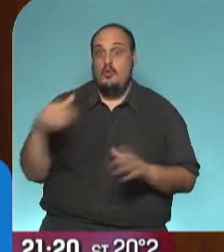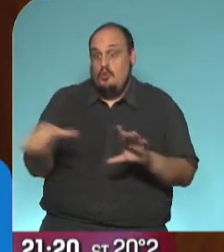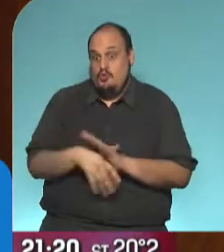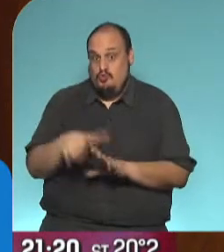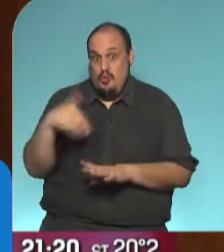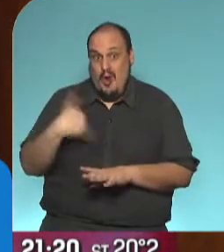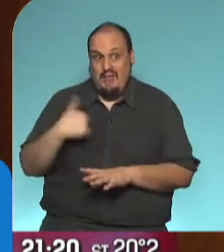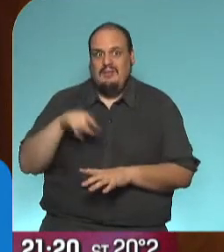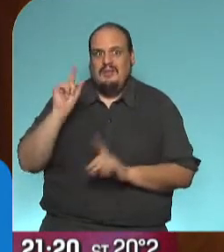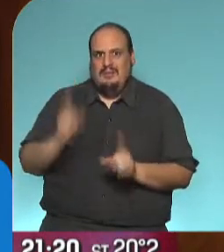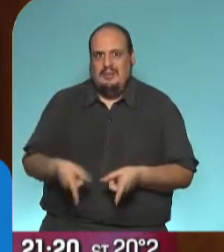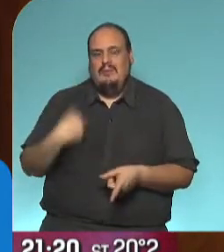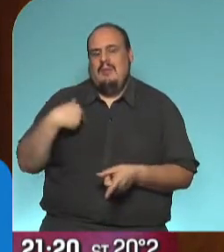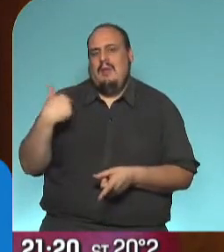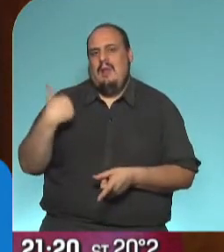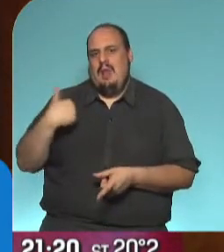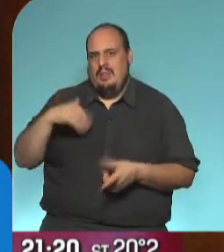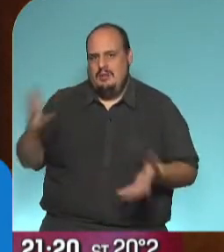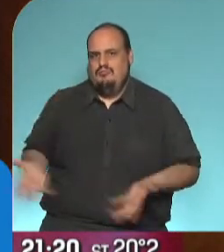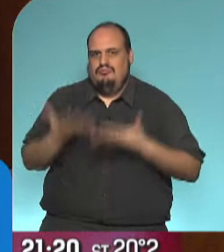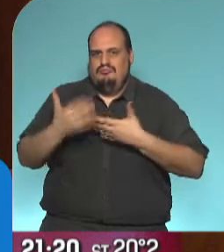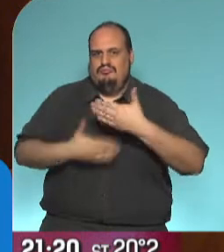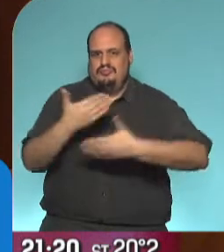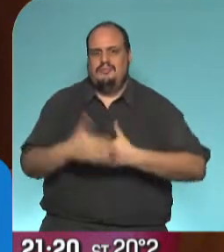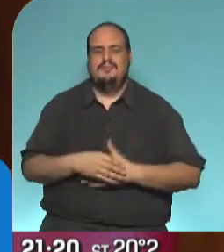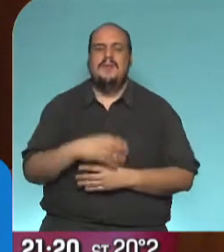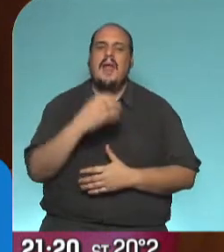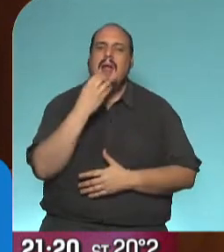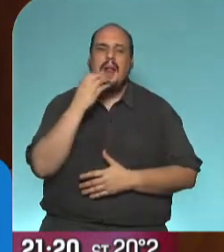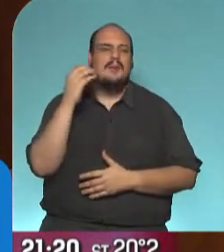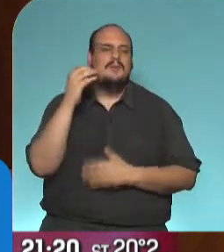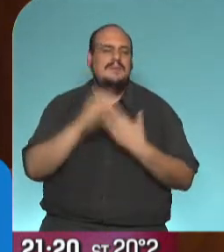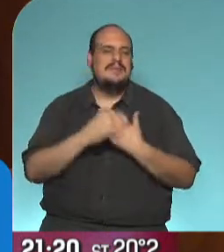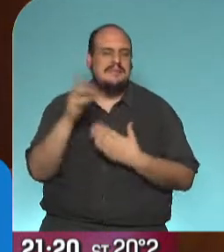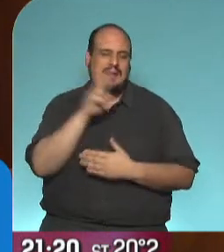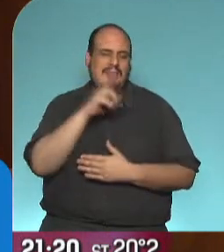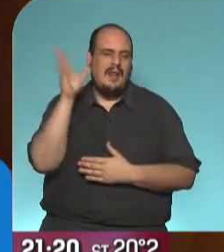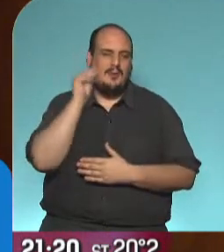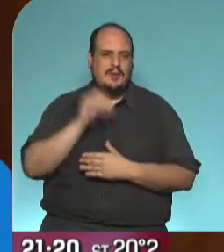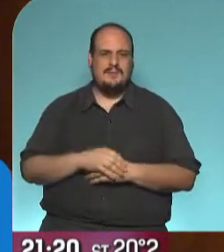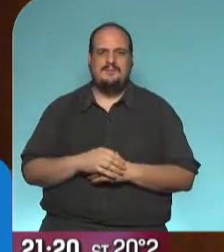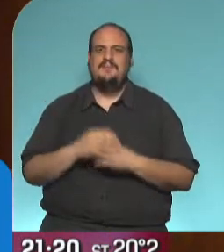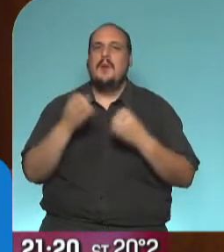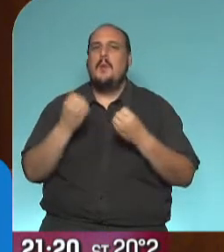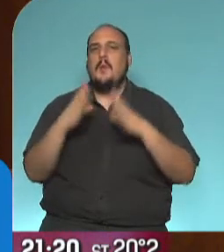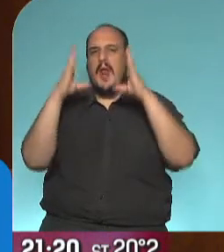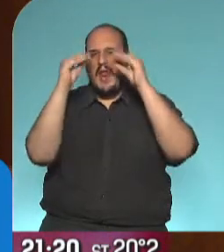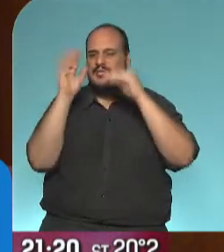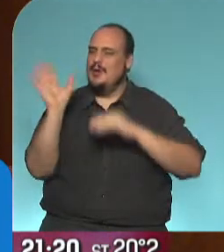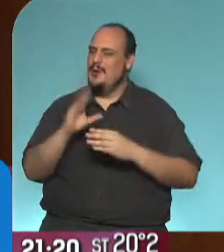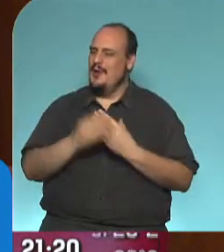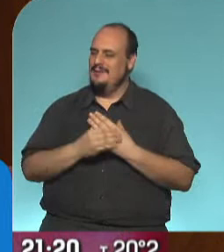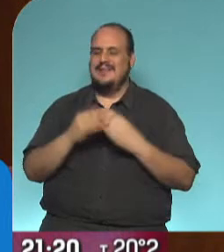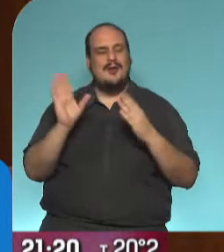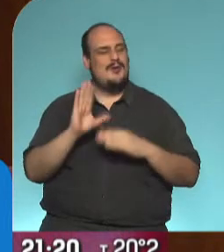empieza a poner de pie. Ariel, la ministra te está escuchando. Gracias, Gabriel. Ministra, buenas noches. Hoy contaba Alberto Fernández. Hola,